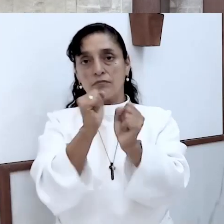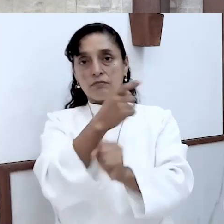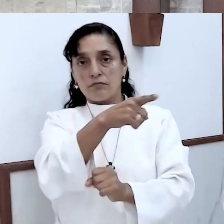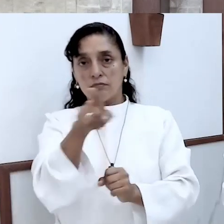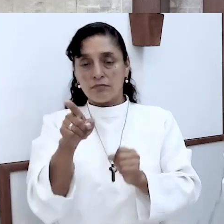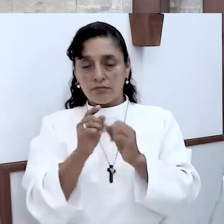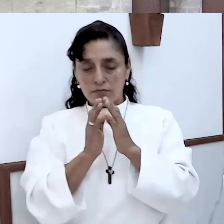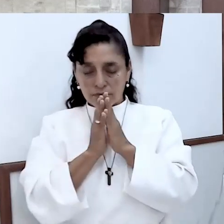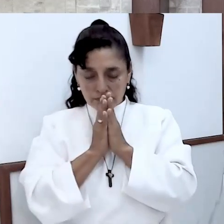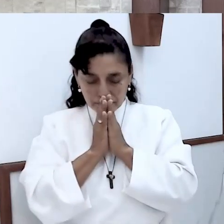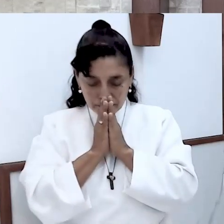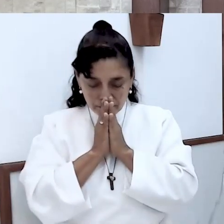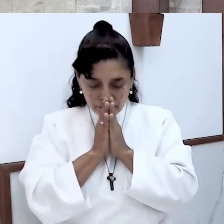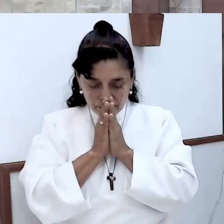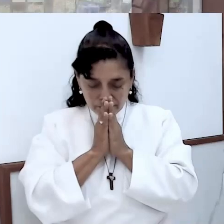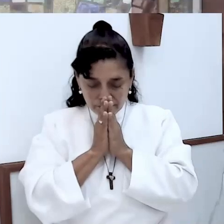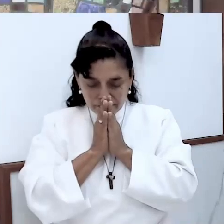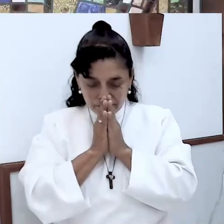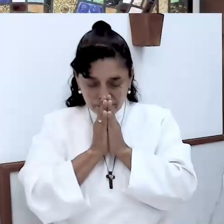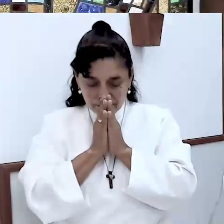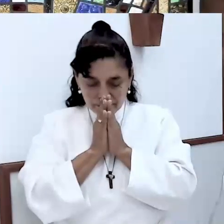entregado por ustedes.